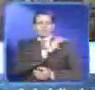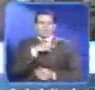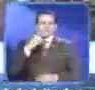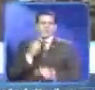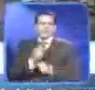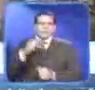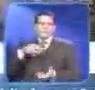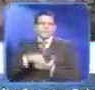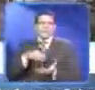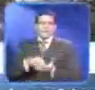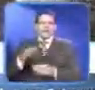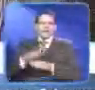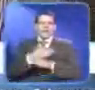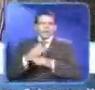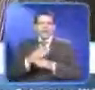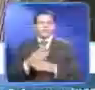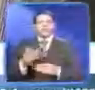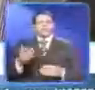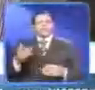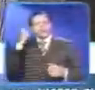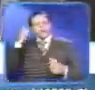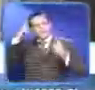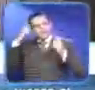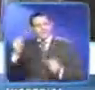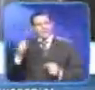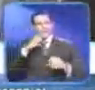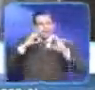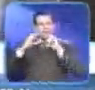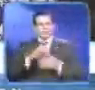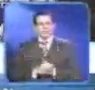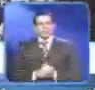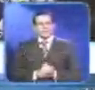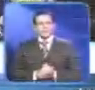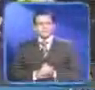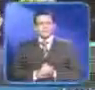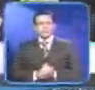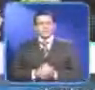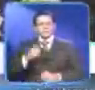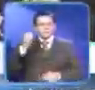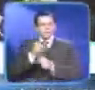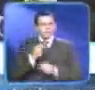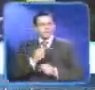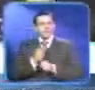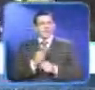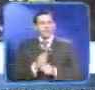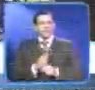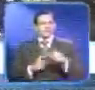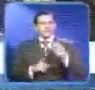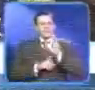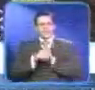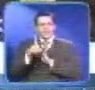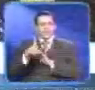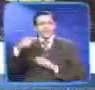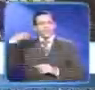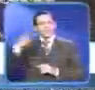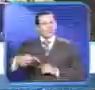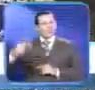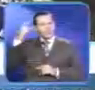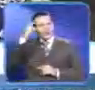Ayuntamiento Mirandino compartieron una grata velada con los profesionales de la comunicación. La labor que desarrollan día a